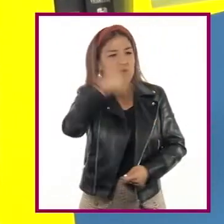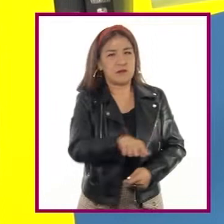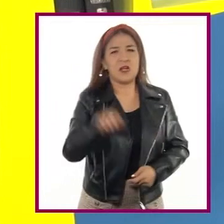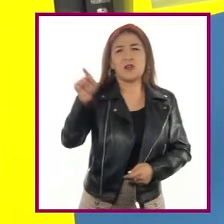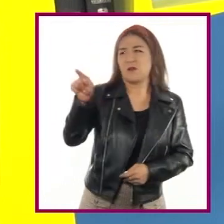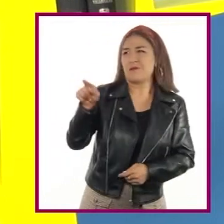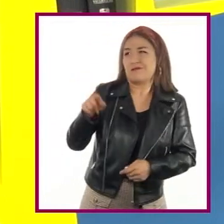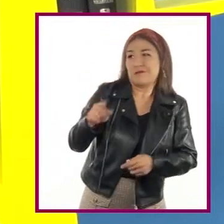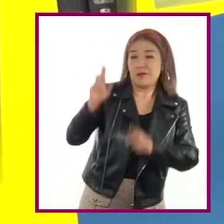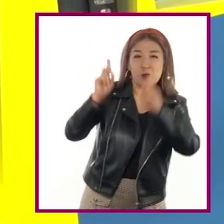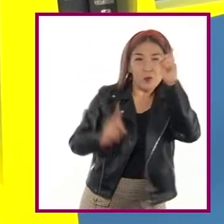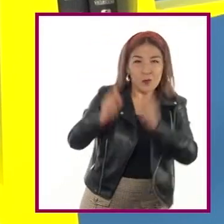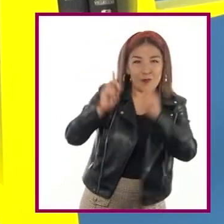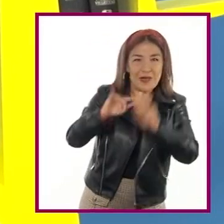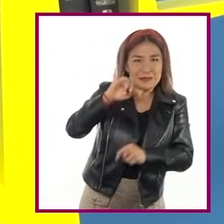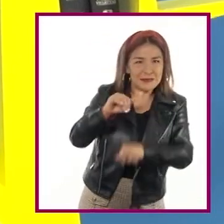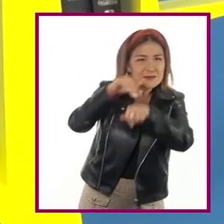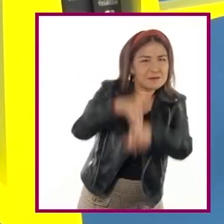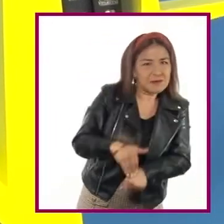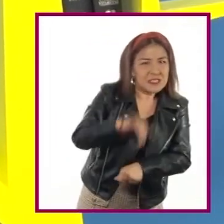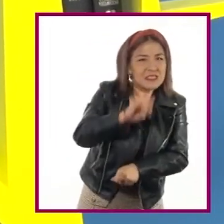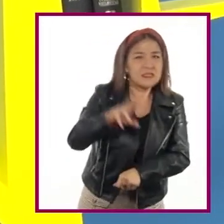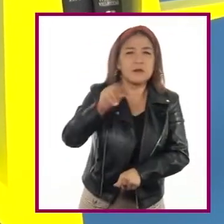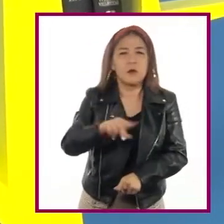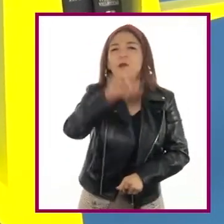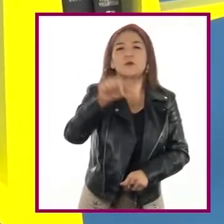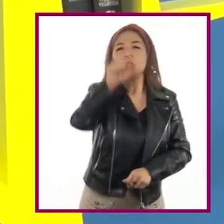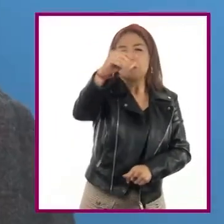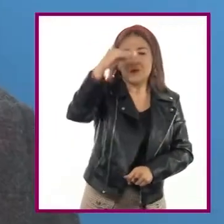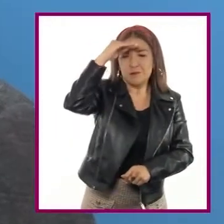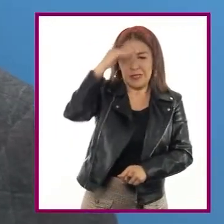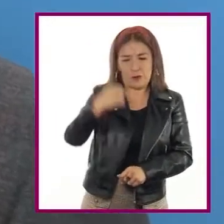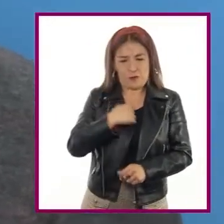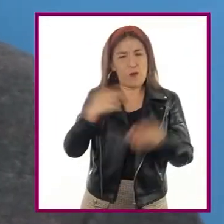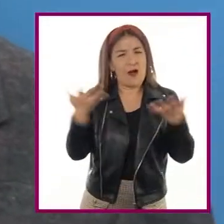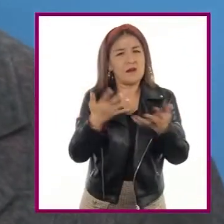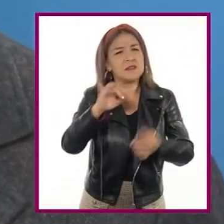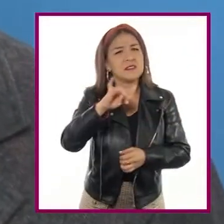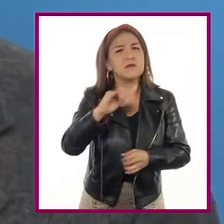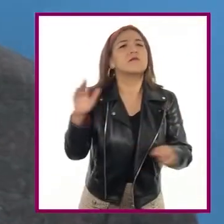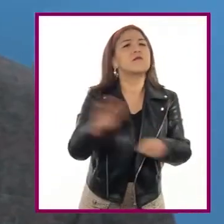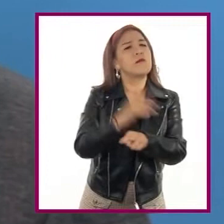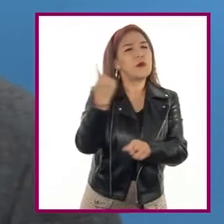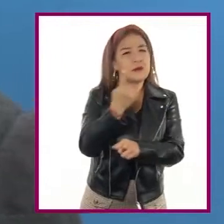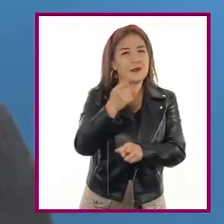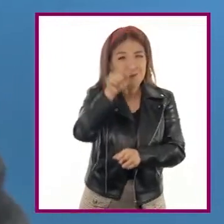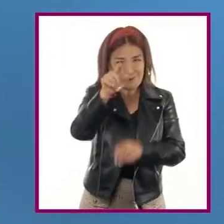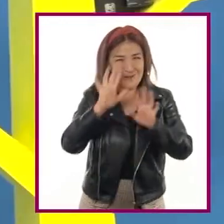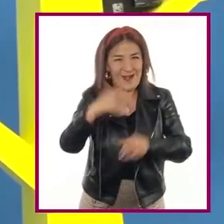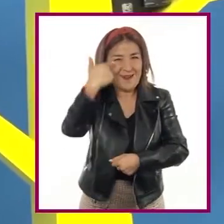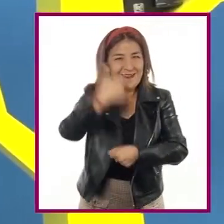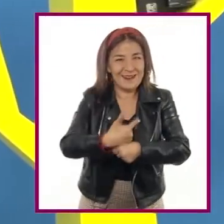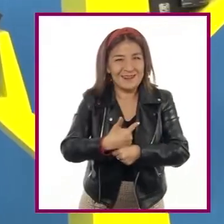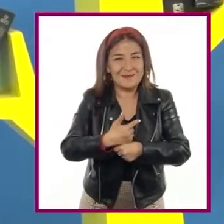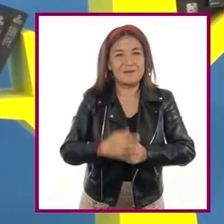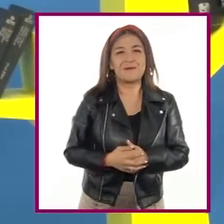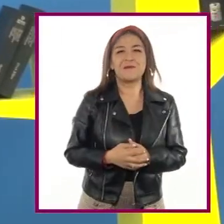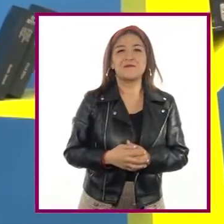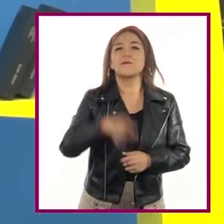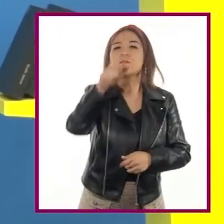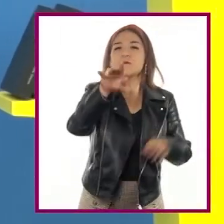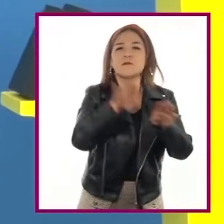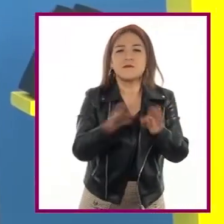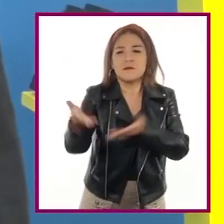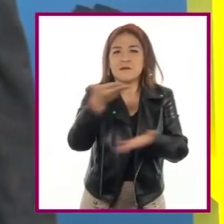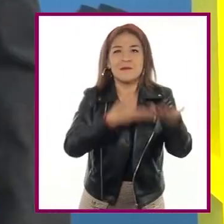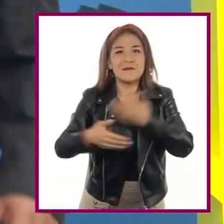no y piensan qué harían ustedes y por qué. ¿Lo han notado? Su manera de